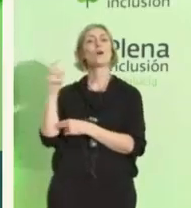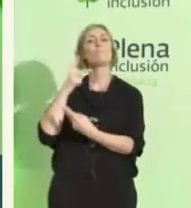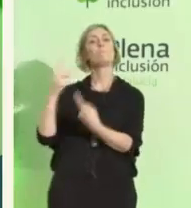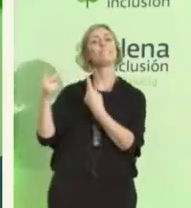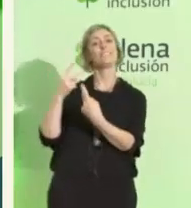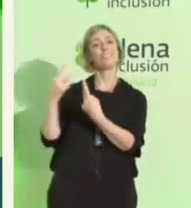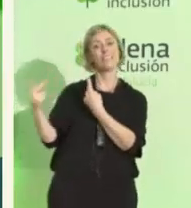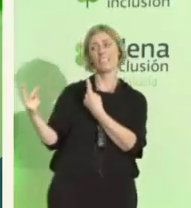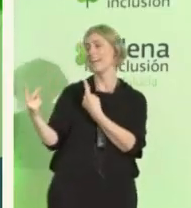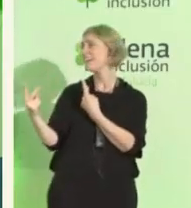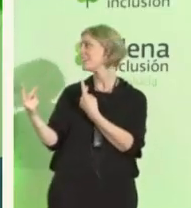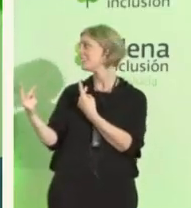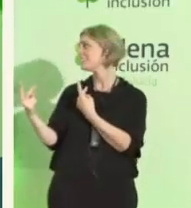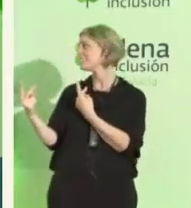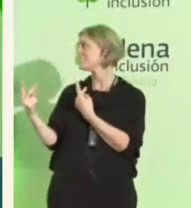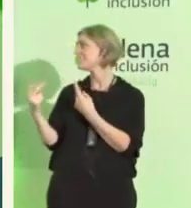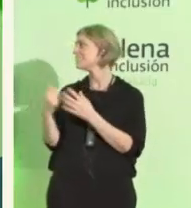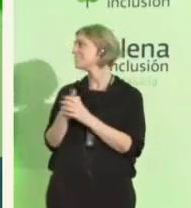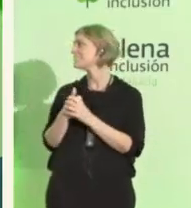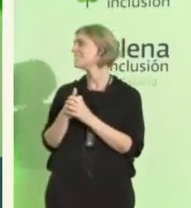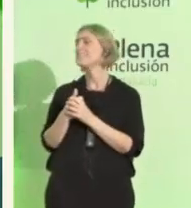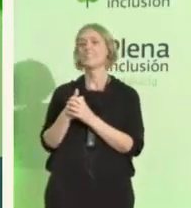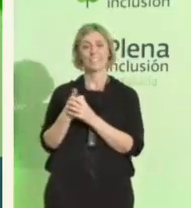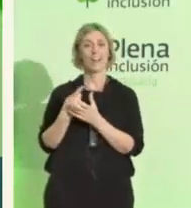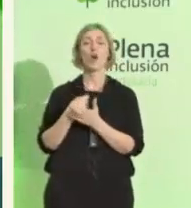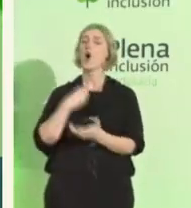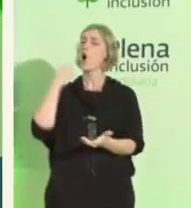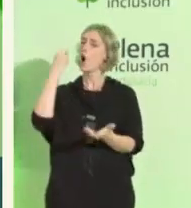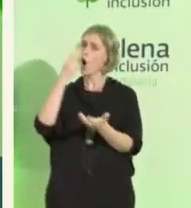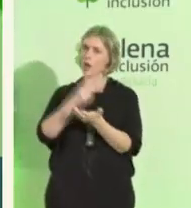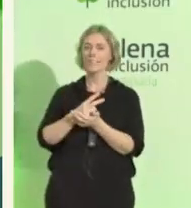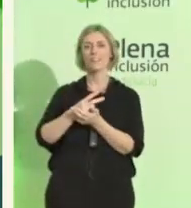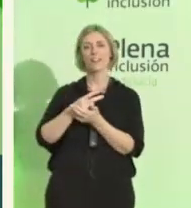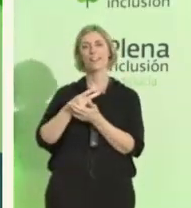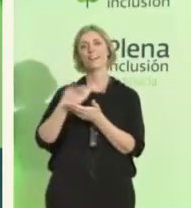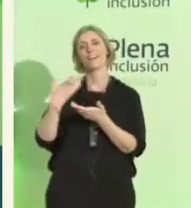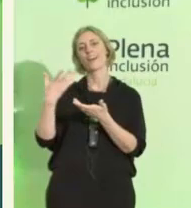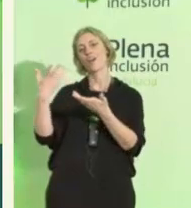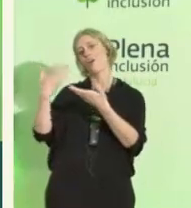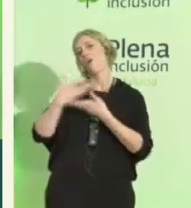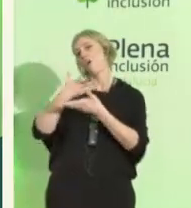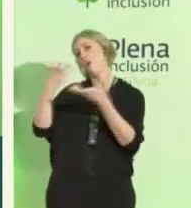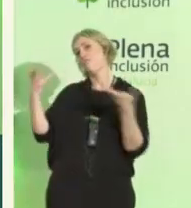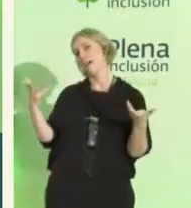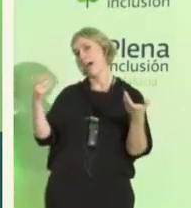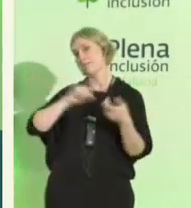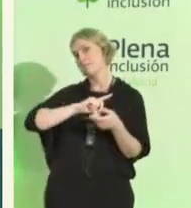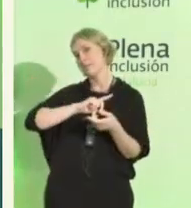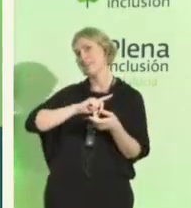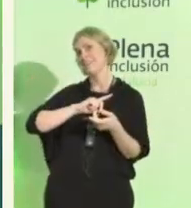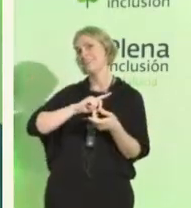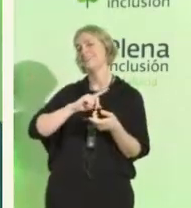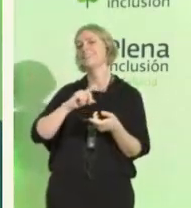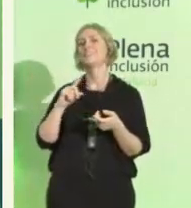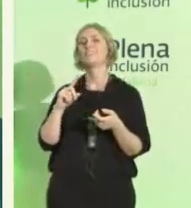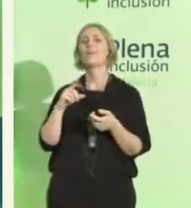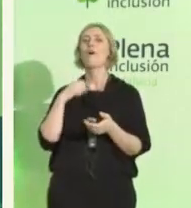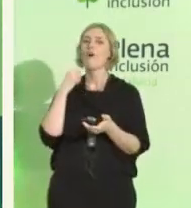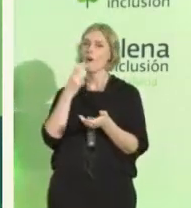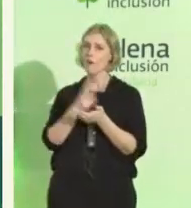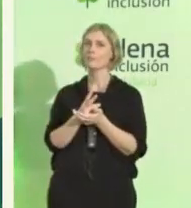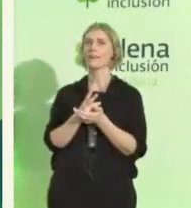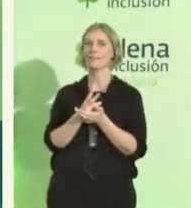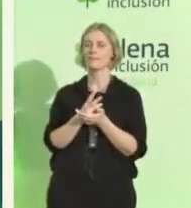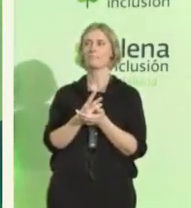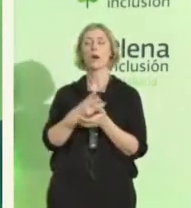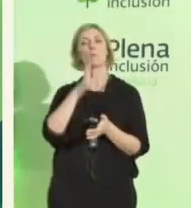que volvió acoplarme una vez más porque para mí era